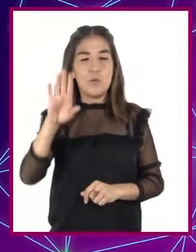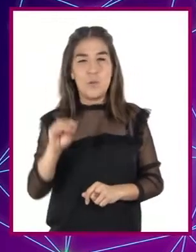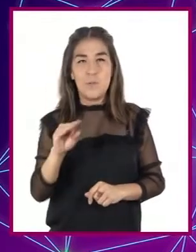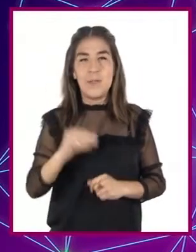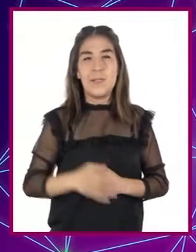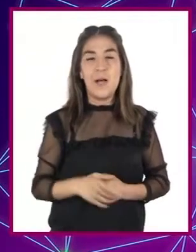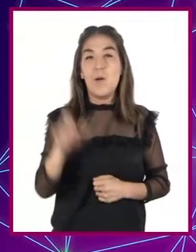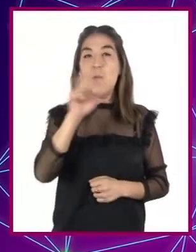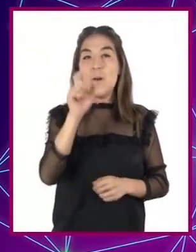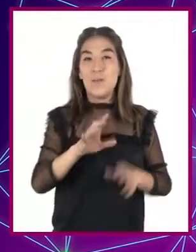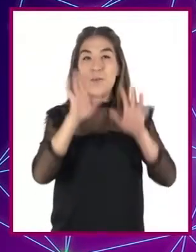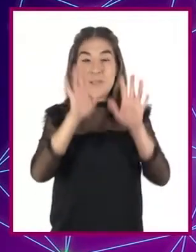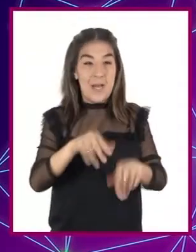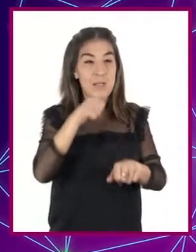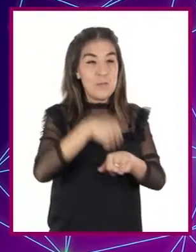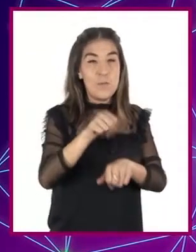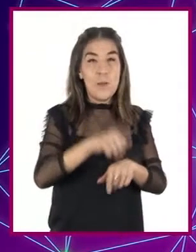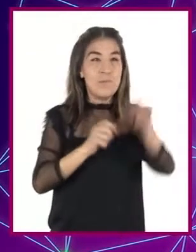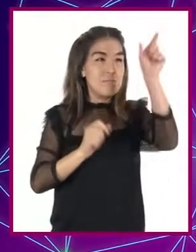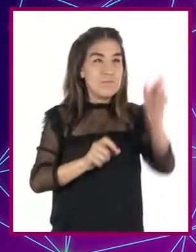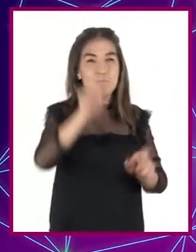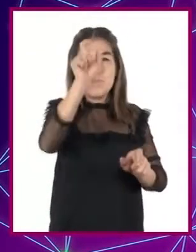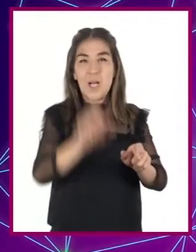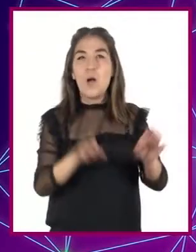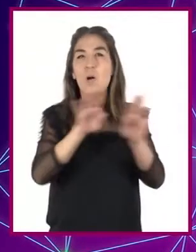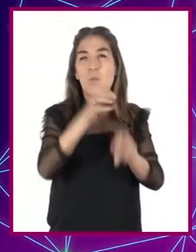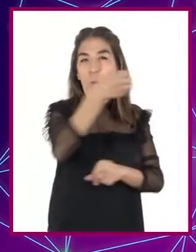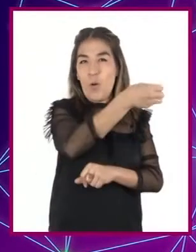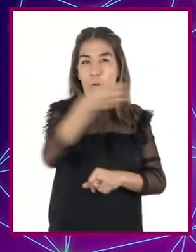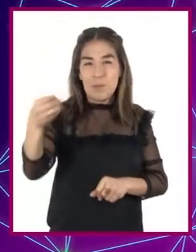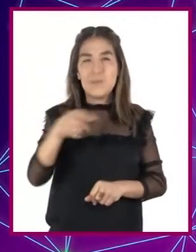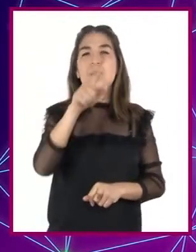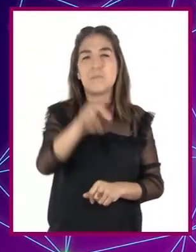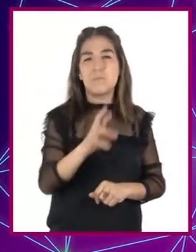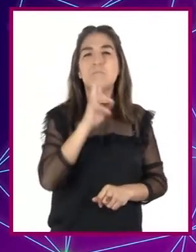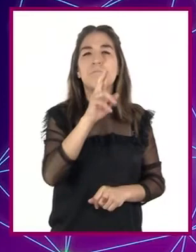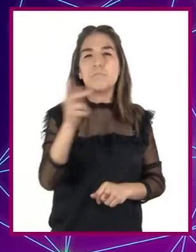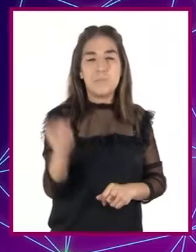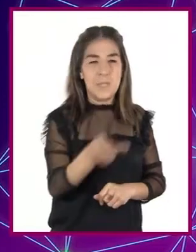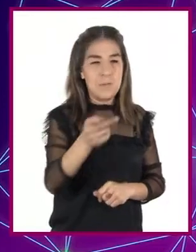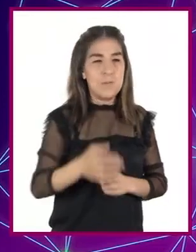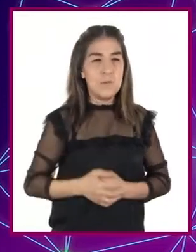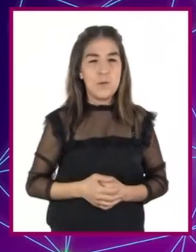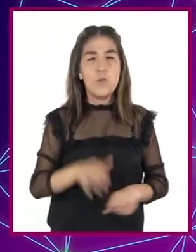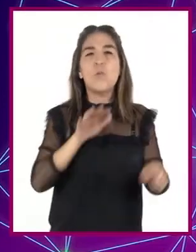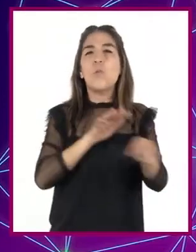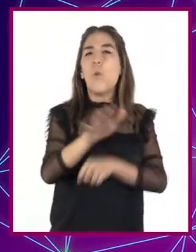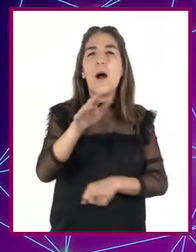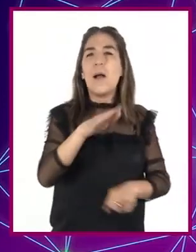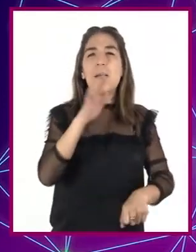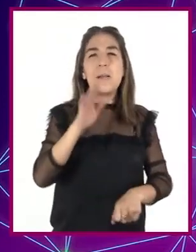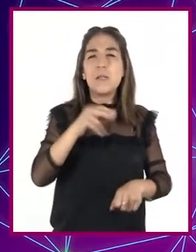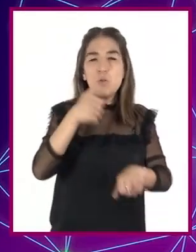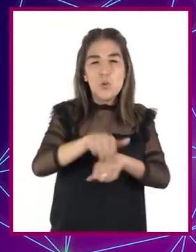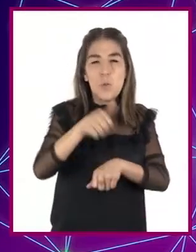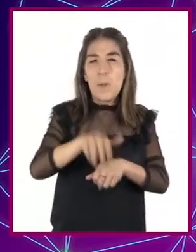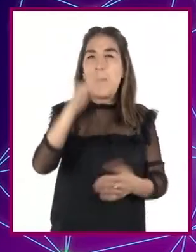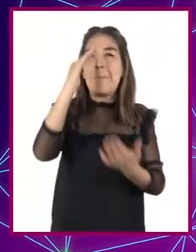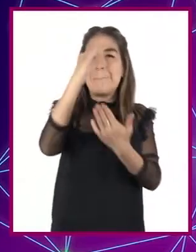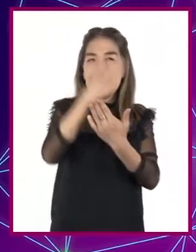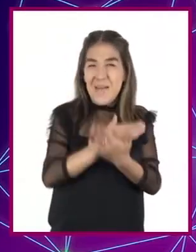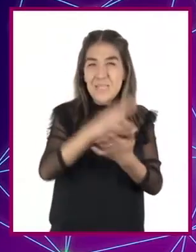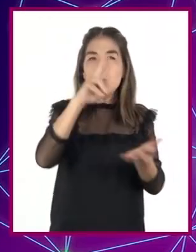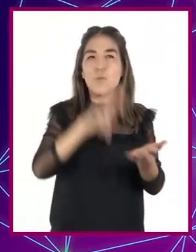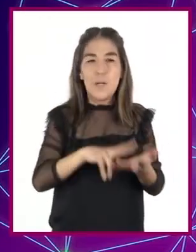que tengamos los datos ordenados, contesten las siguientes preguntas. ¿Cuál es el dato con menor valor? ¿Cuál es el